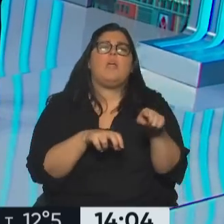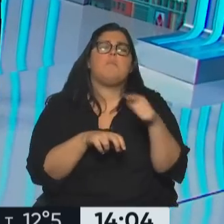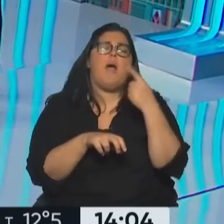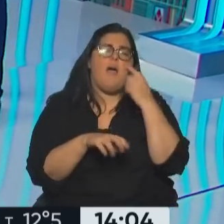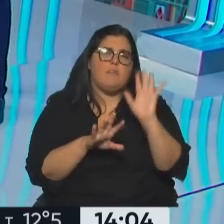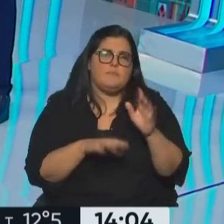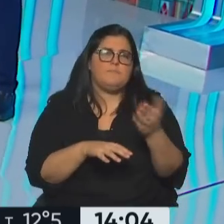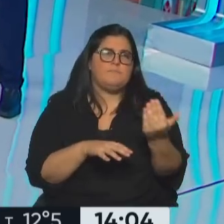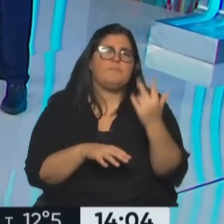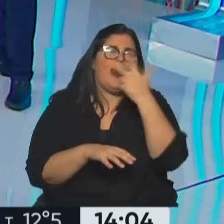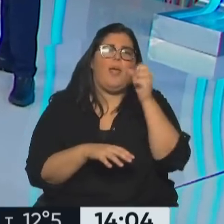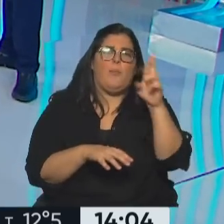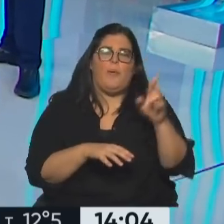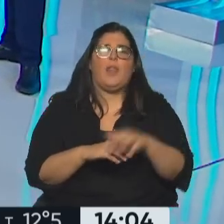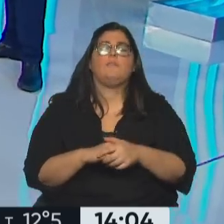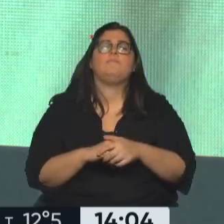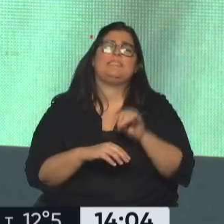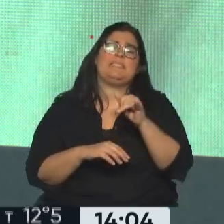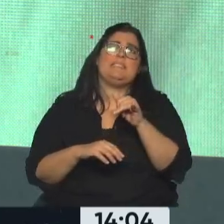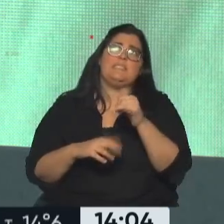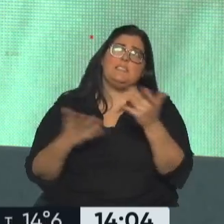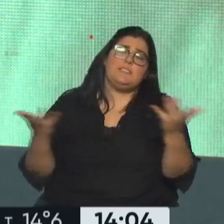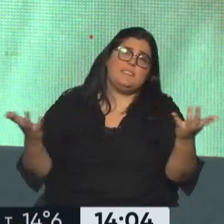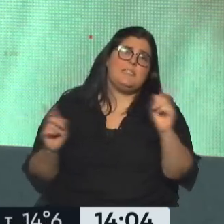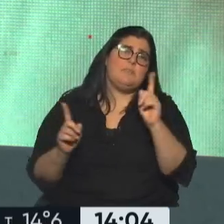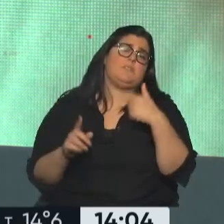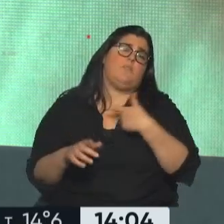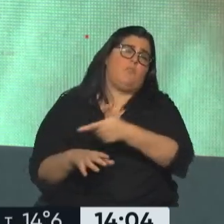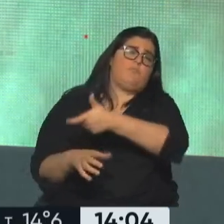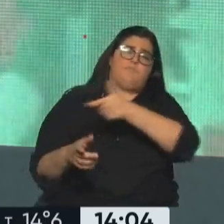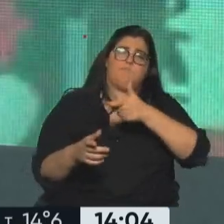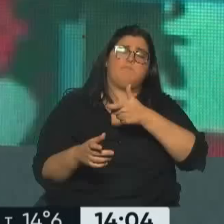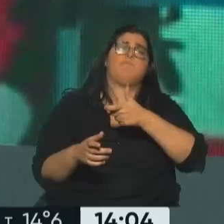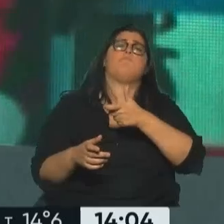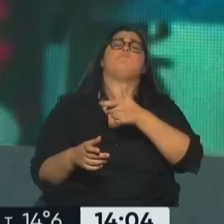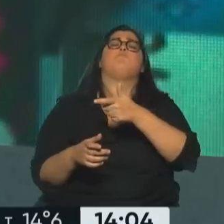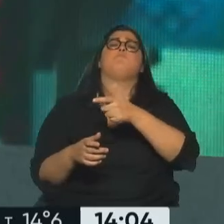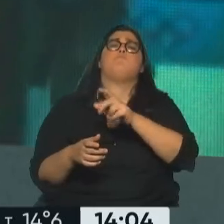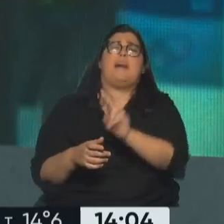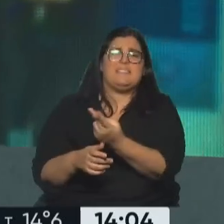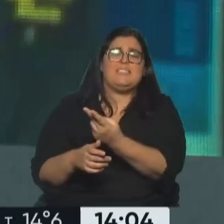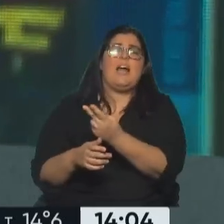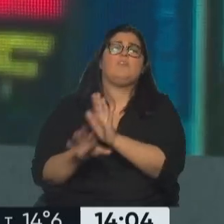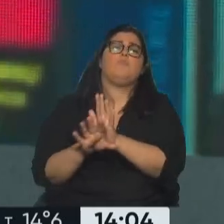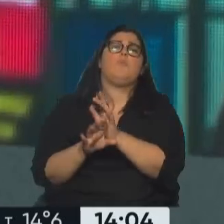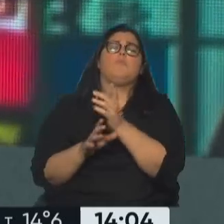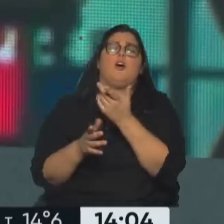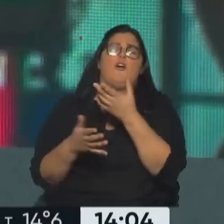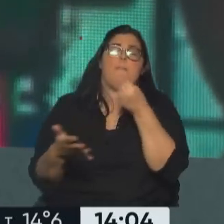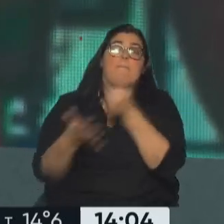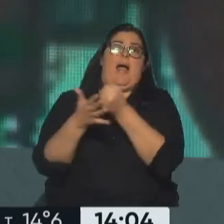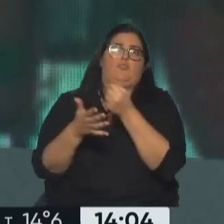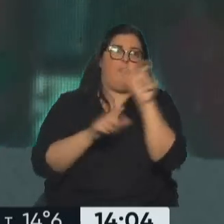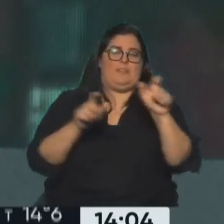señalaría simplemente también cómo, más allá de este magnicidio y de todas las consecuencias que tiene en términos de impacto en la